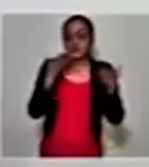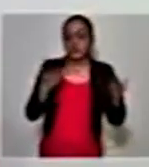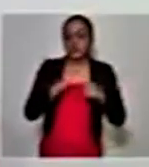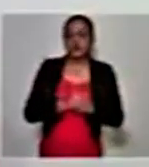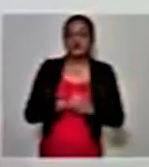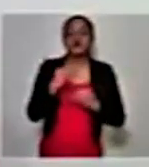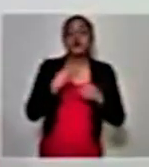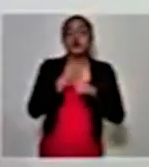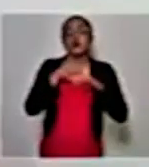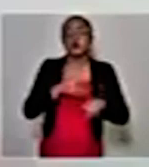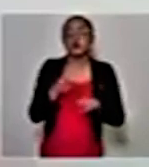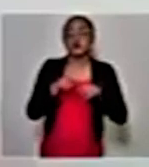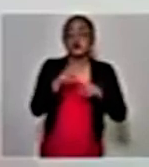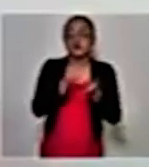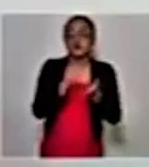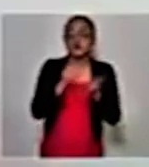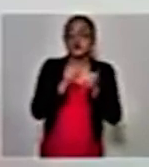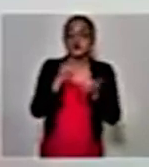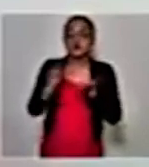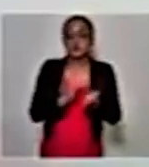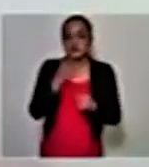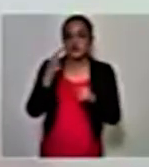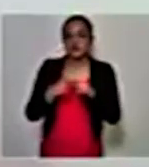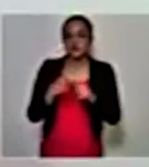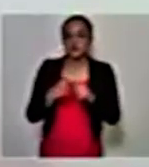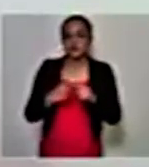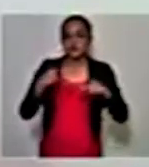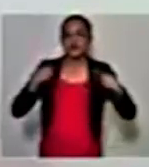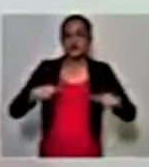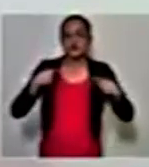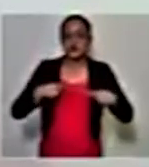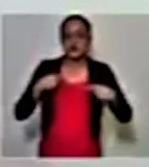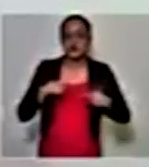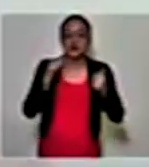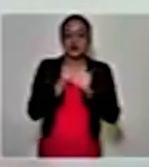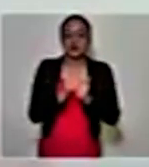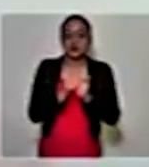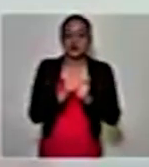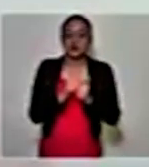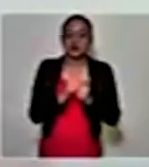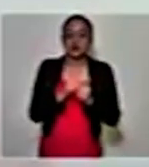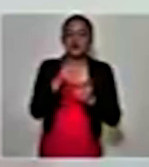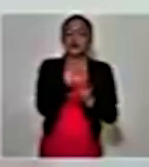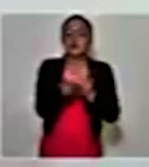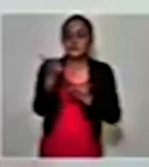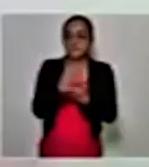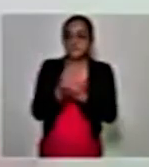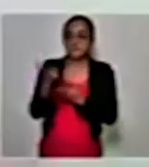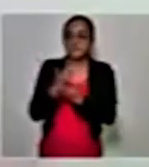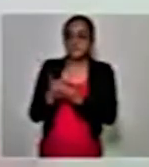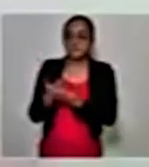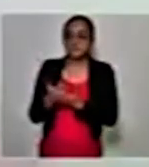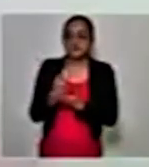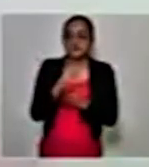Gobernador, informándole que continuamos con el apoyo a las personas en relación a su indemnización.